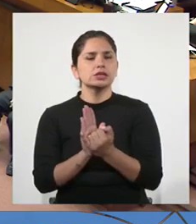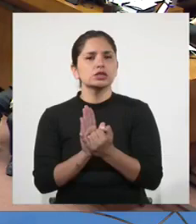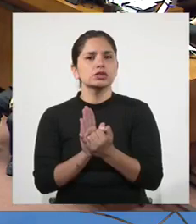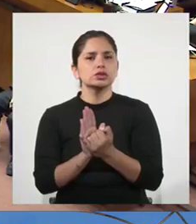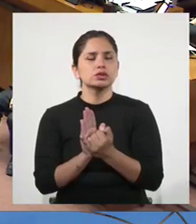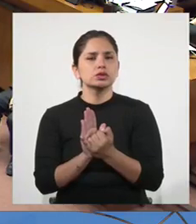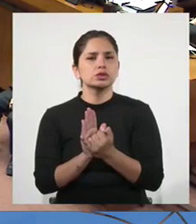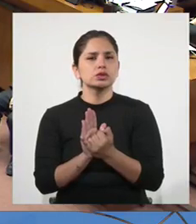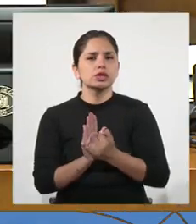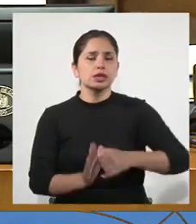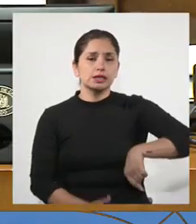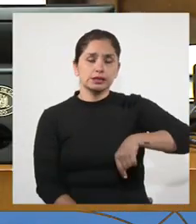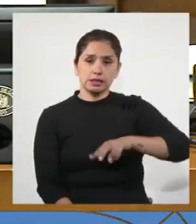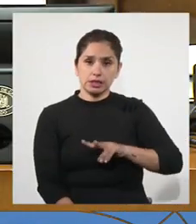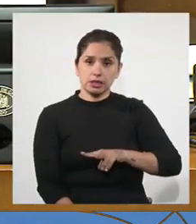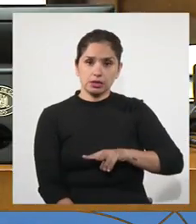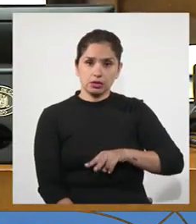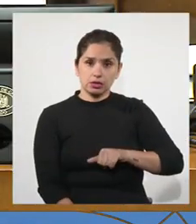Senador Navarro.